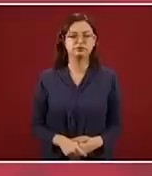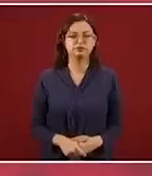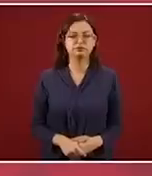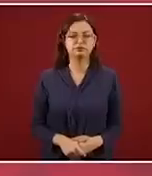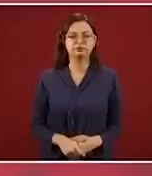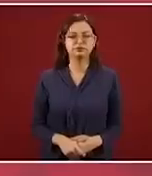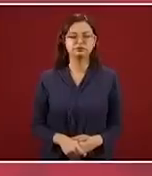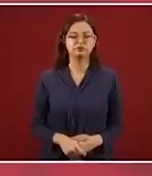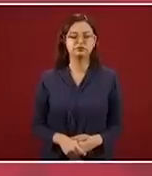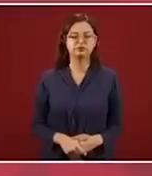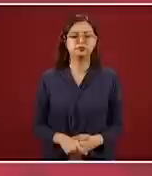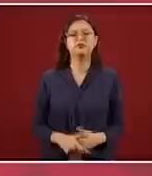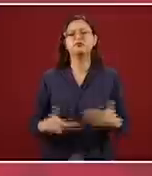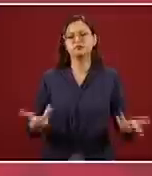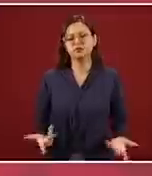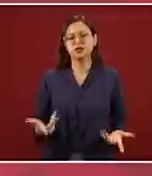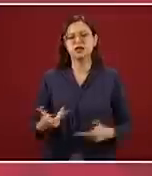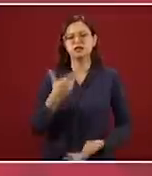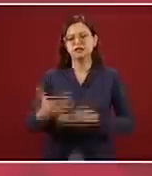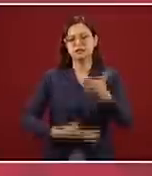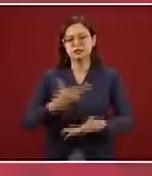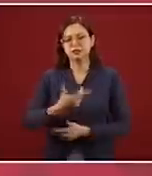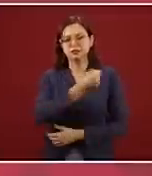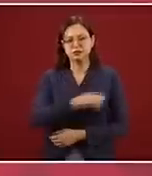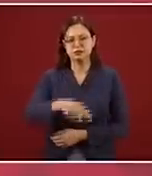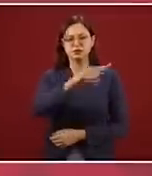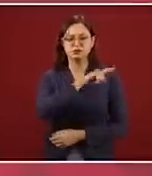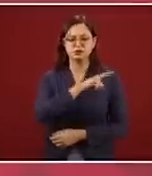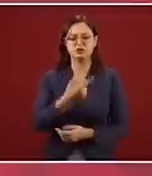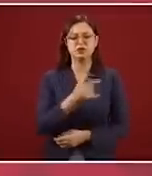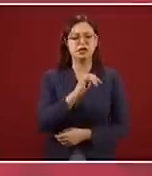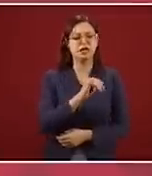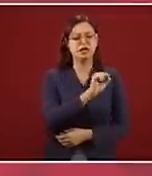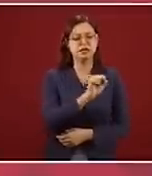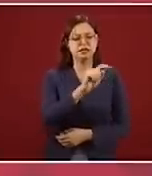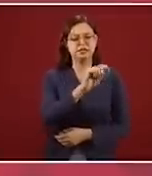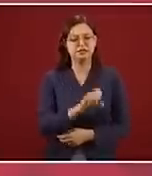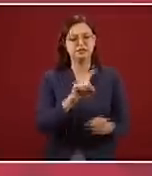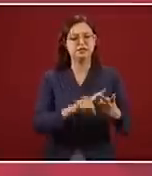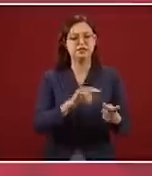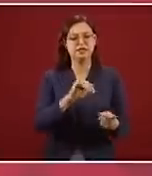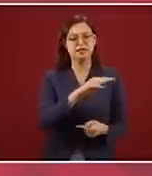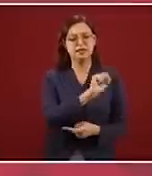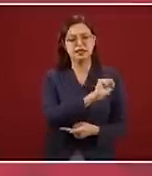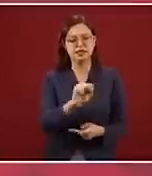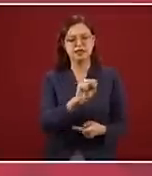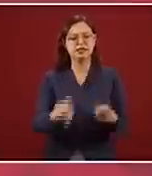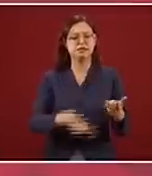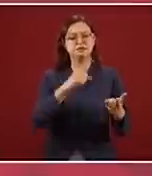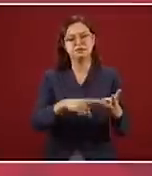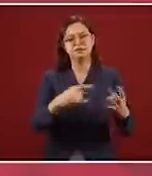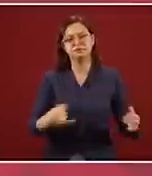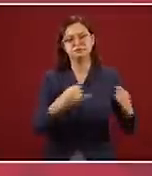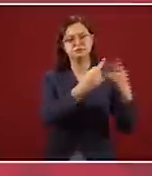mantener los servicios de salud del ISSSTE, del Seguro y de otras